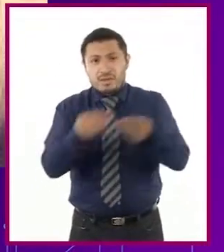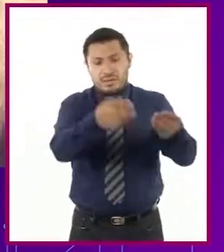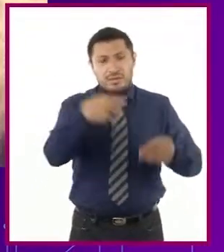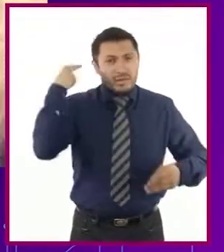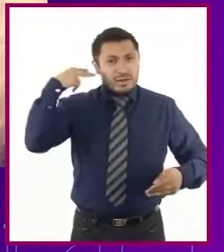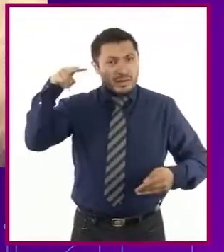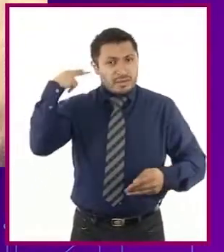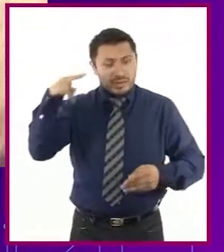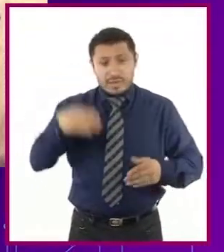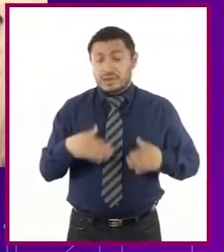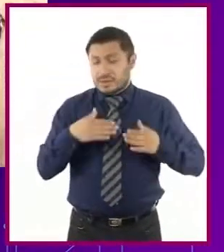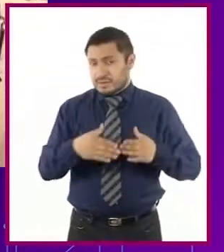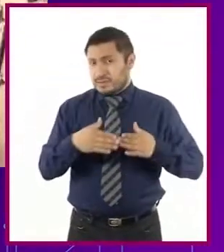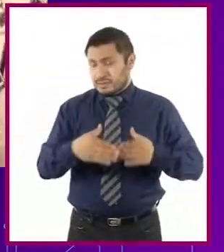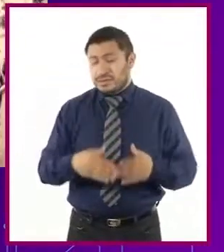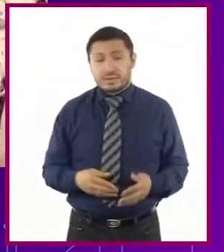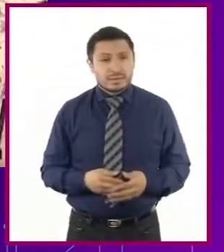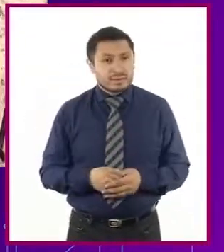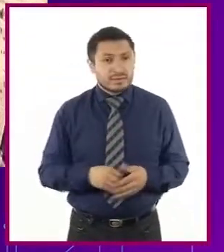Veracruz.